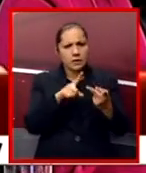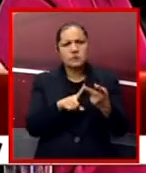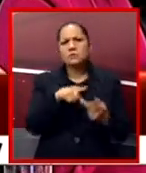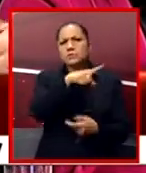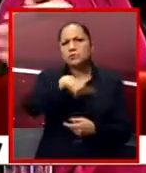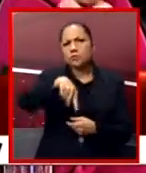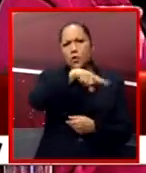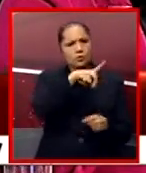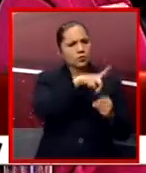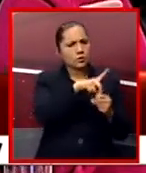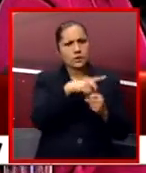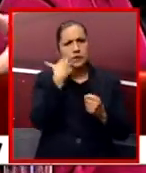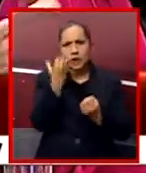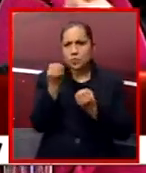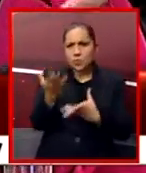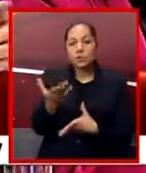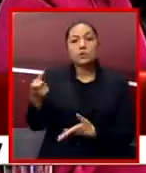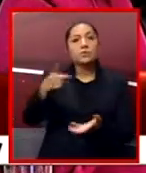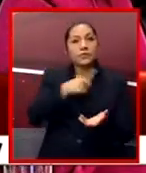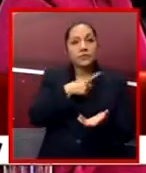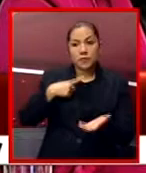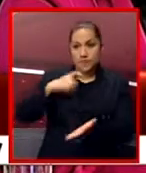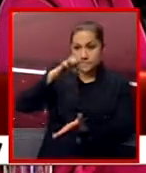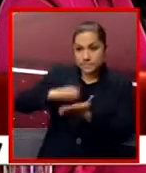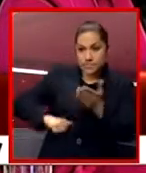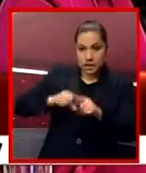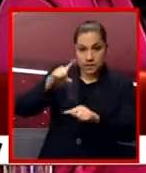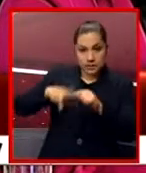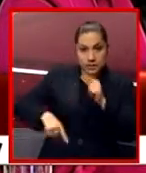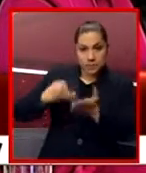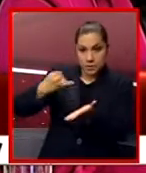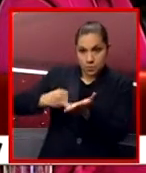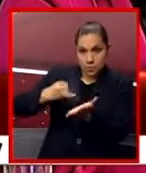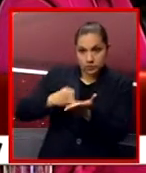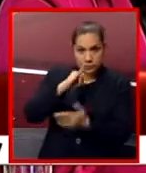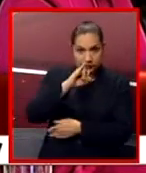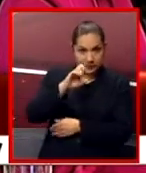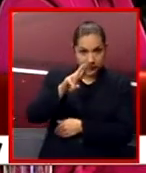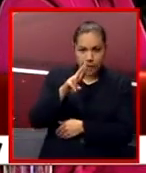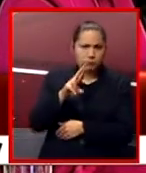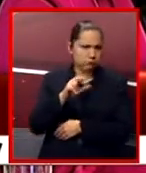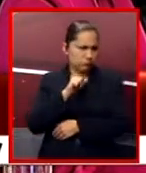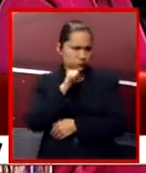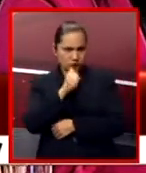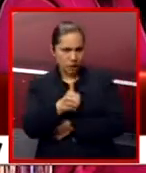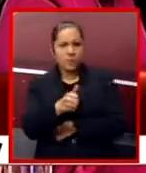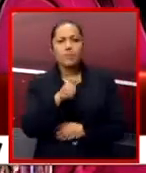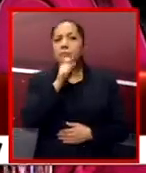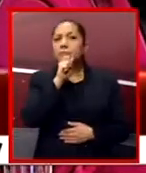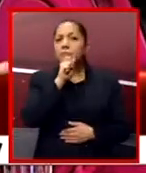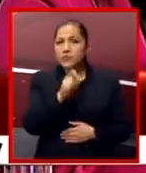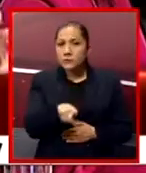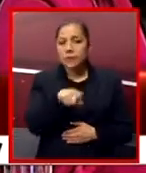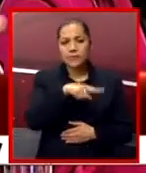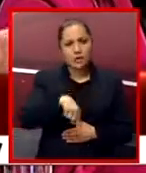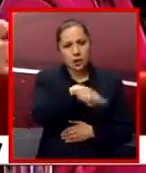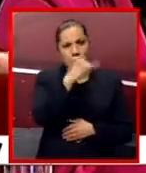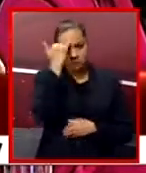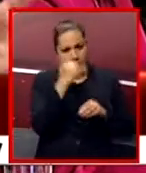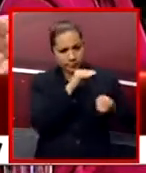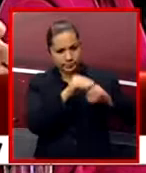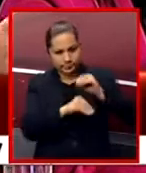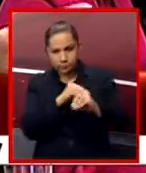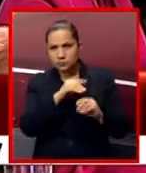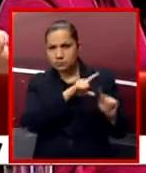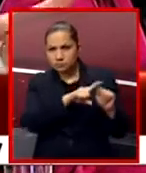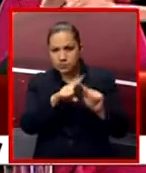donatarias, no serán acumulables desde el punto de vista de impuestos sobre la renta, y también se establecen los mecanismos y fortalecen